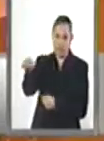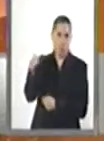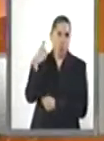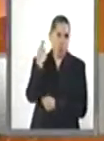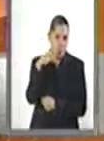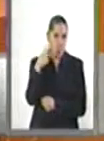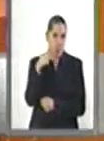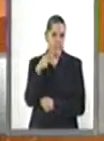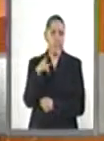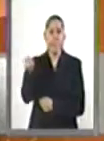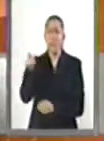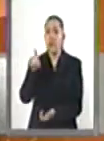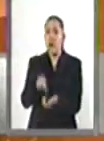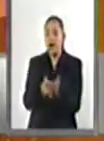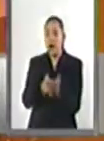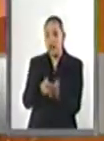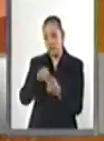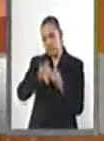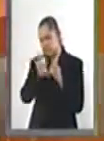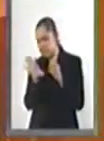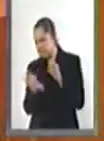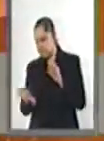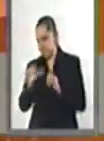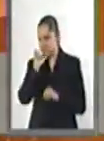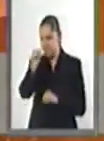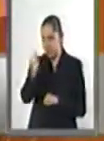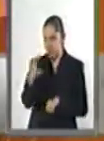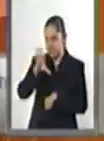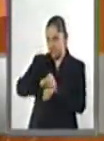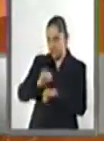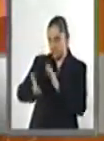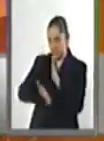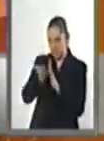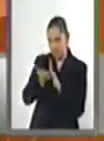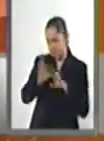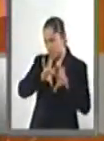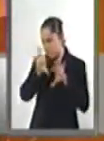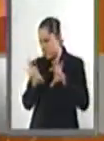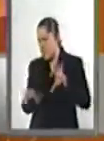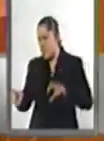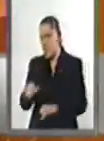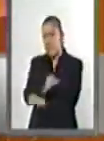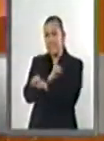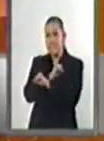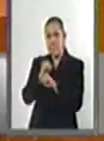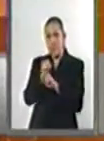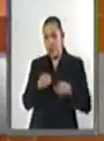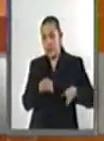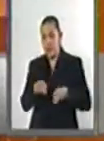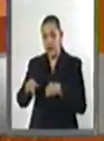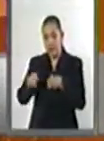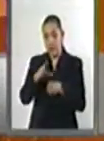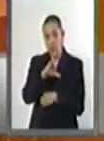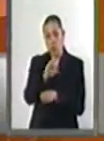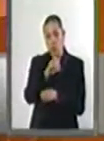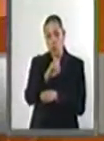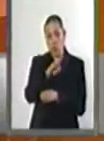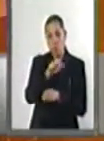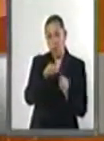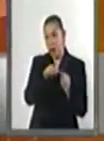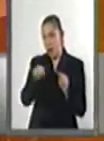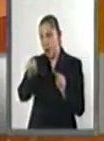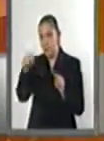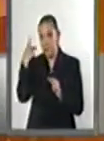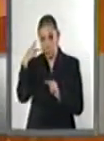explosión originada en una toma ilegal interrumpió el tránsito de la carretera Puebla-Córdoba en ambos sentidos.